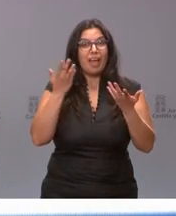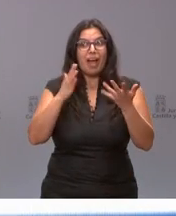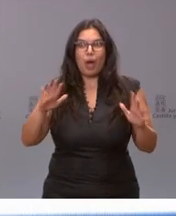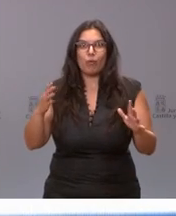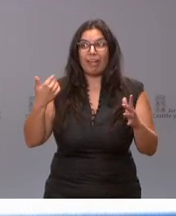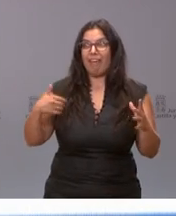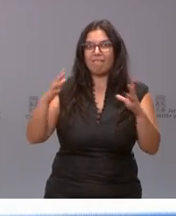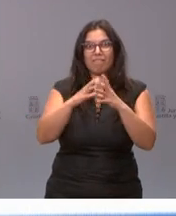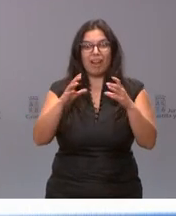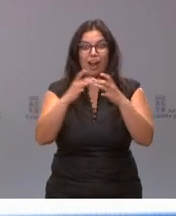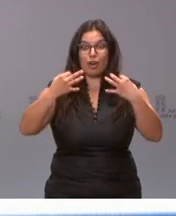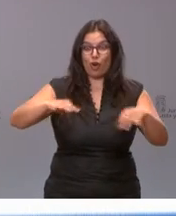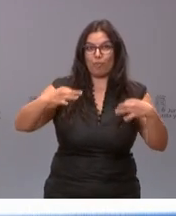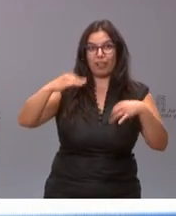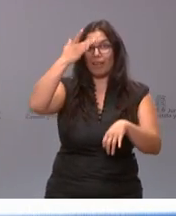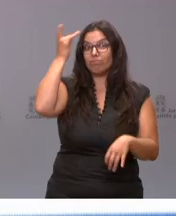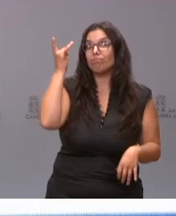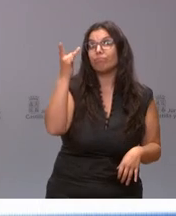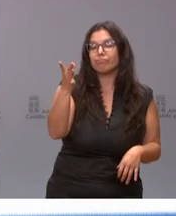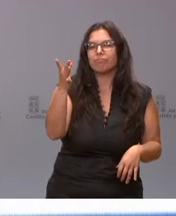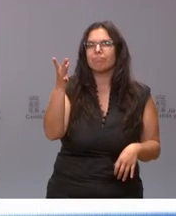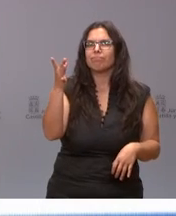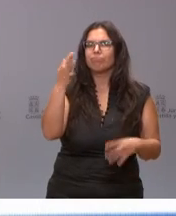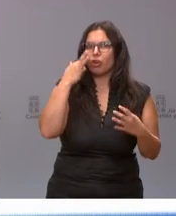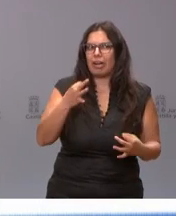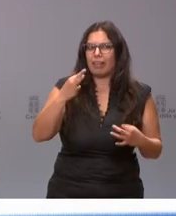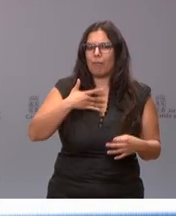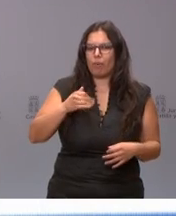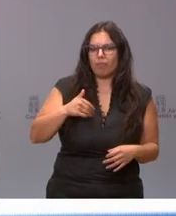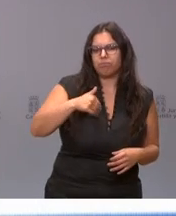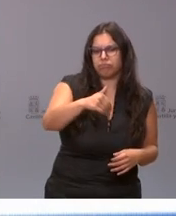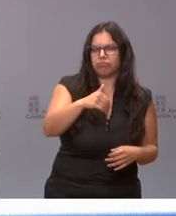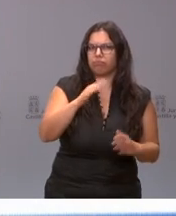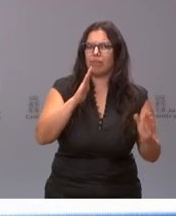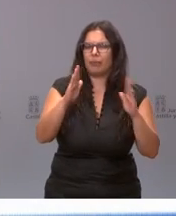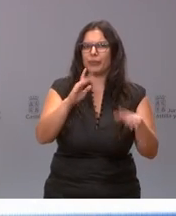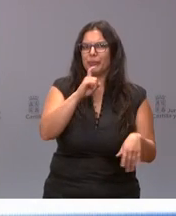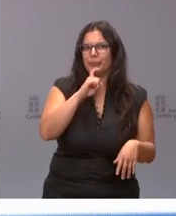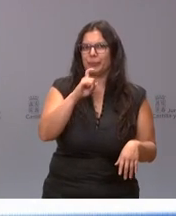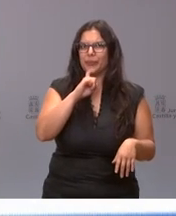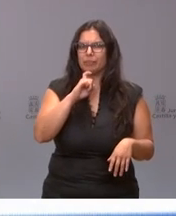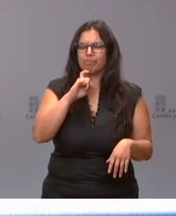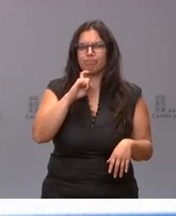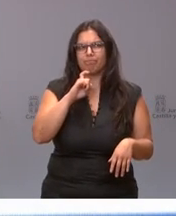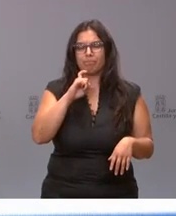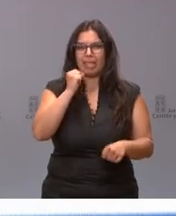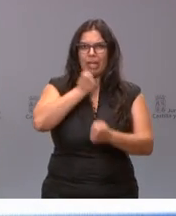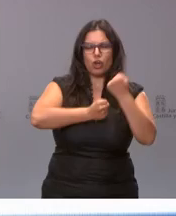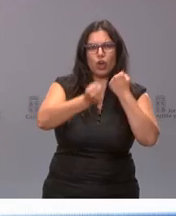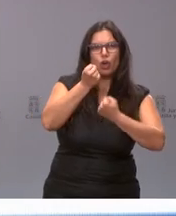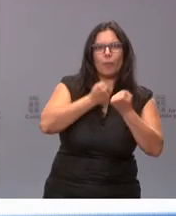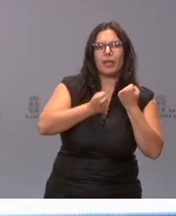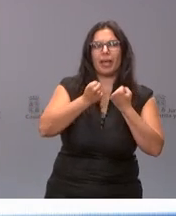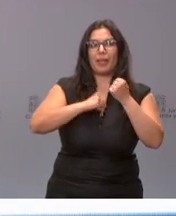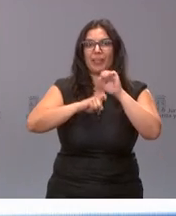ansiada normalidad, se acercan posiblemente fechas difíciles, fechas y épocas en las que la economía y